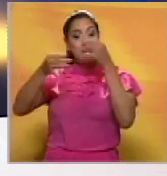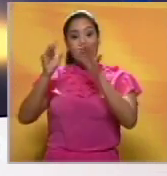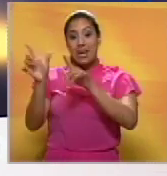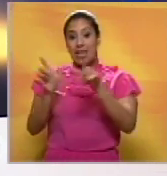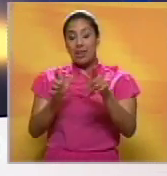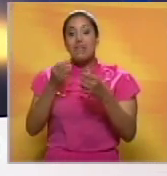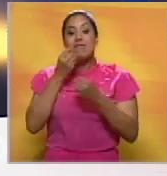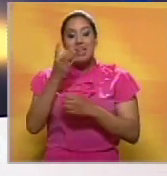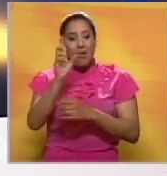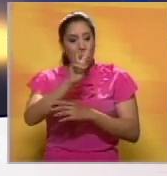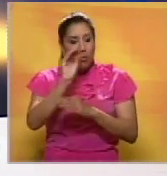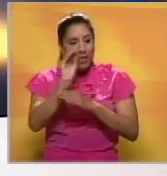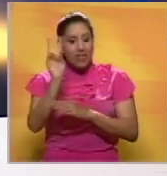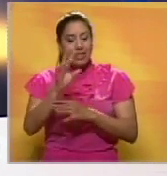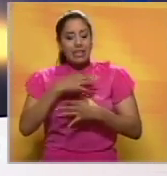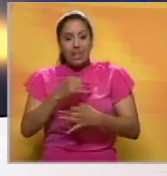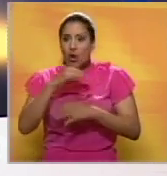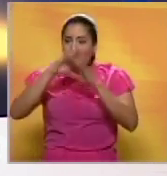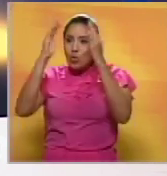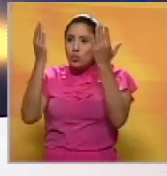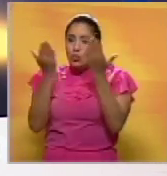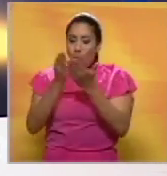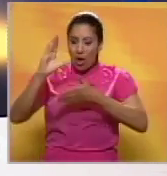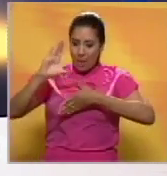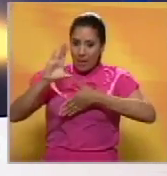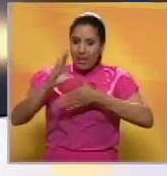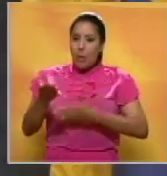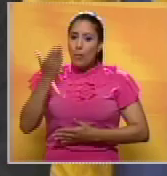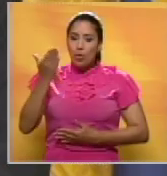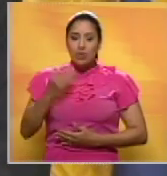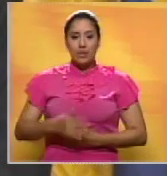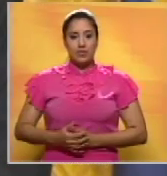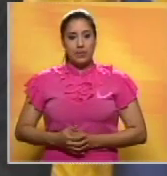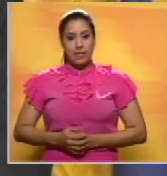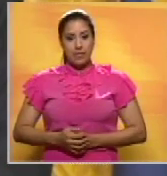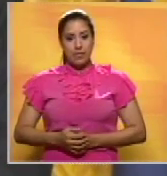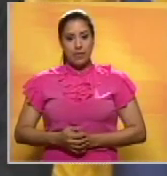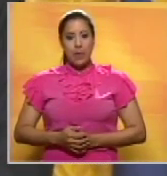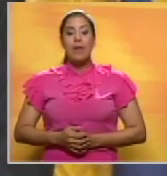que el bienestar de Venezuela es de interés para todo el continente americano.